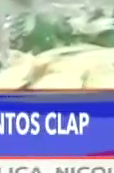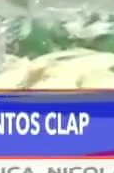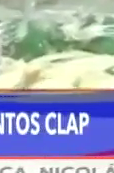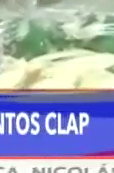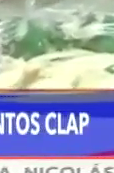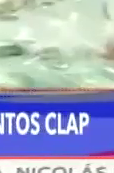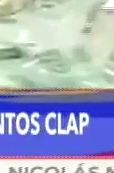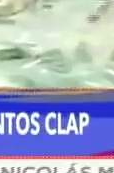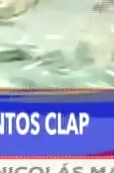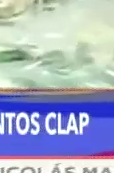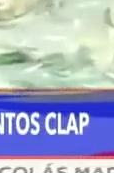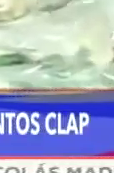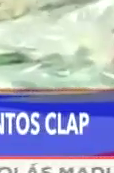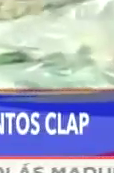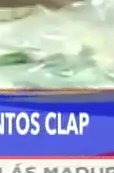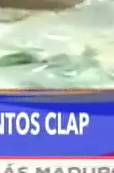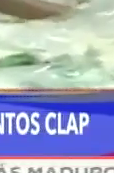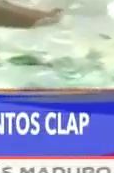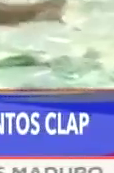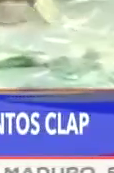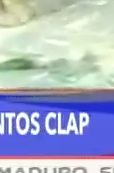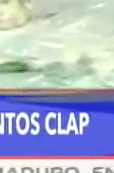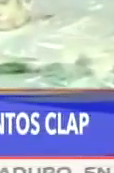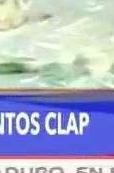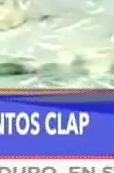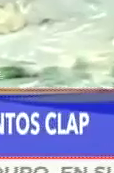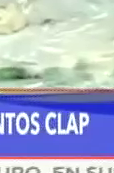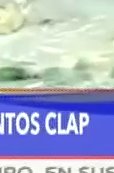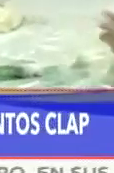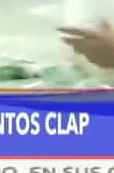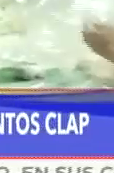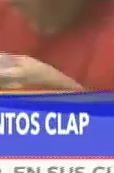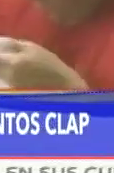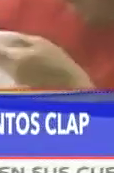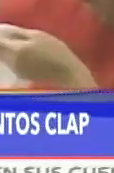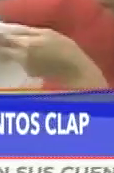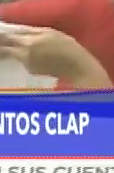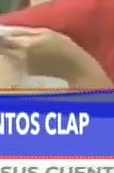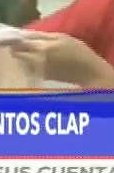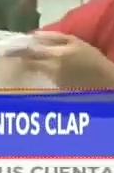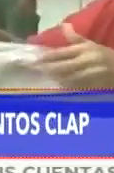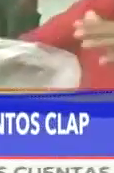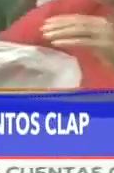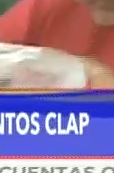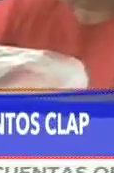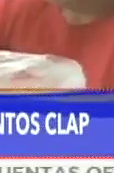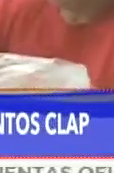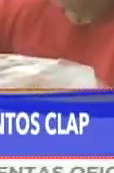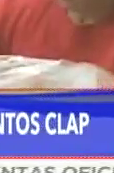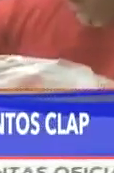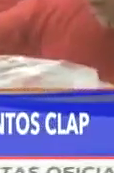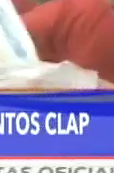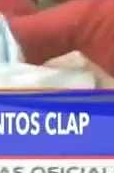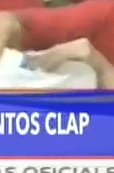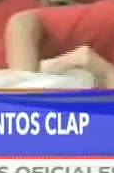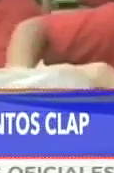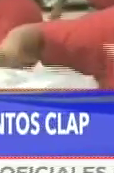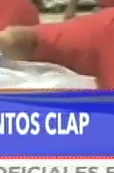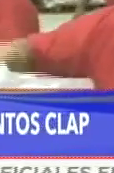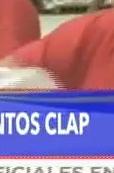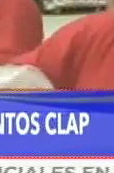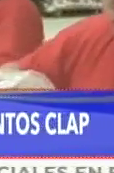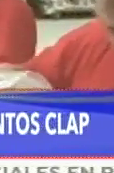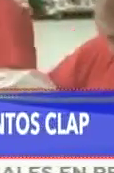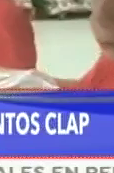toda Venezuela la alegría, la satisfacción y el compromiso de formar parte de los CLAP. Adelante, Marjorie. Le damos